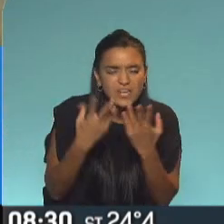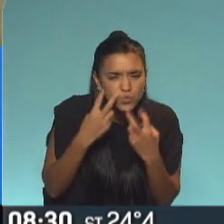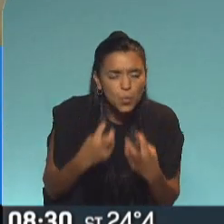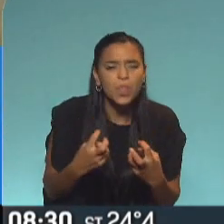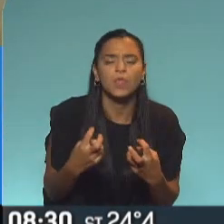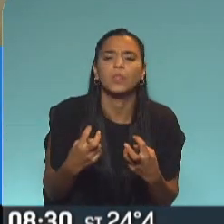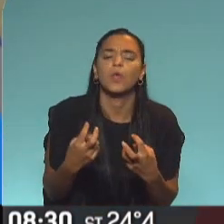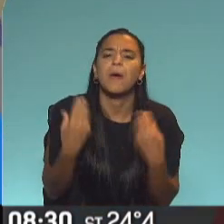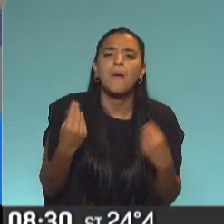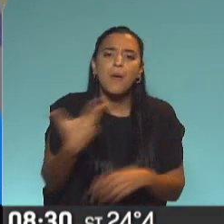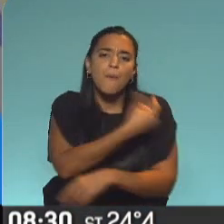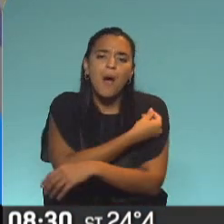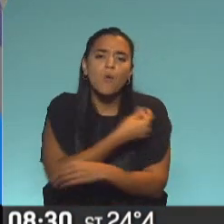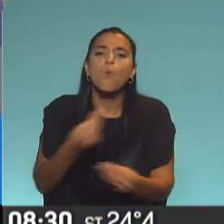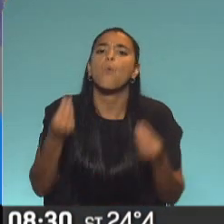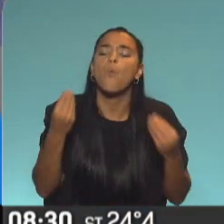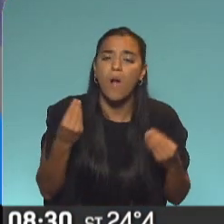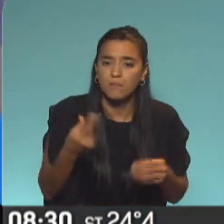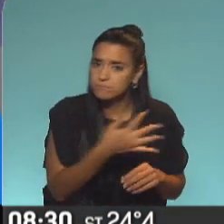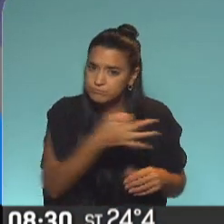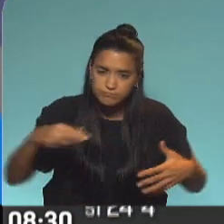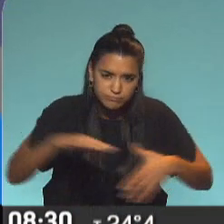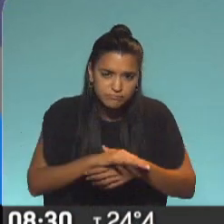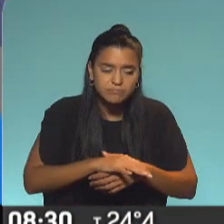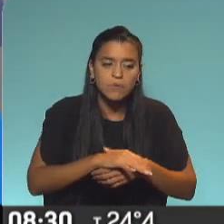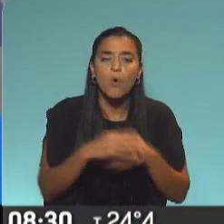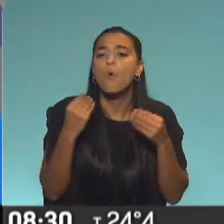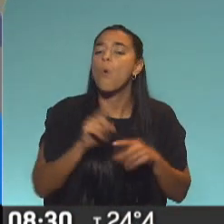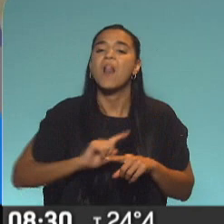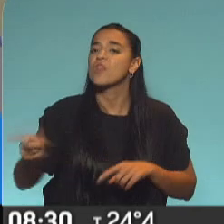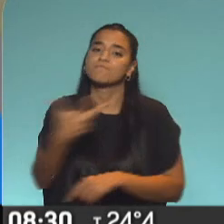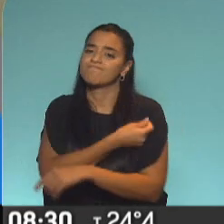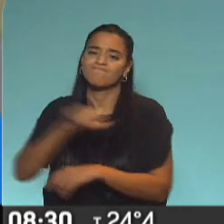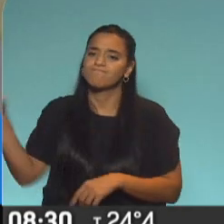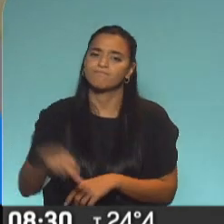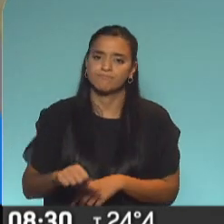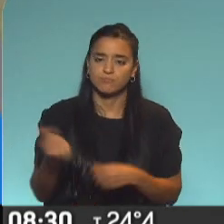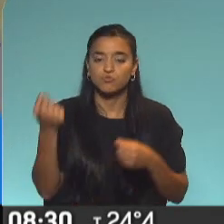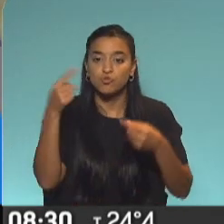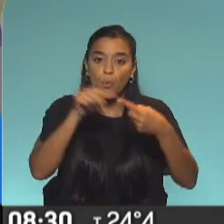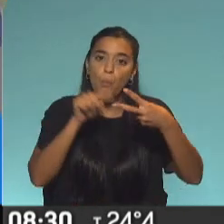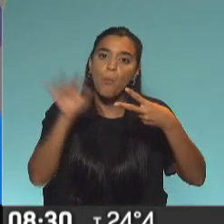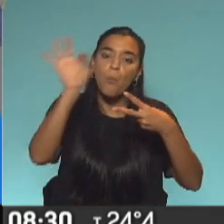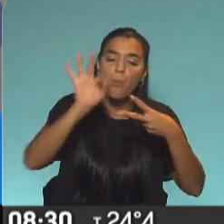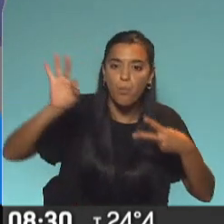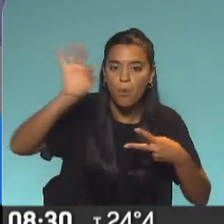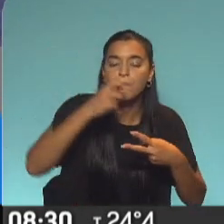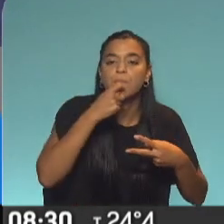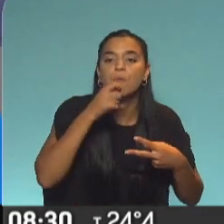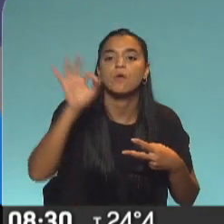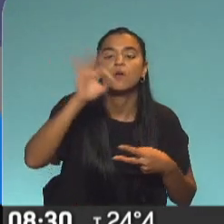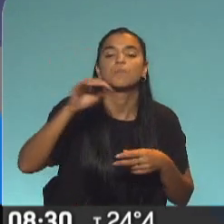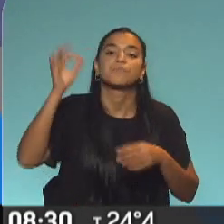ver cuáles vacunas son efectivas y cuáles no contra estas variantes. Por ejemplo, la variante